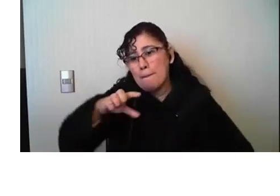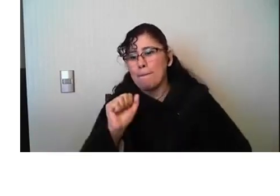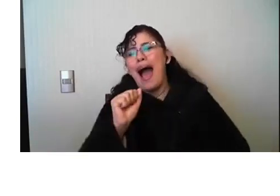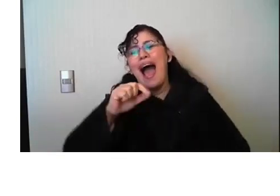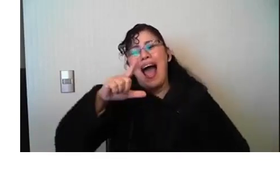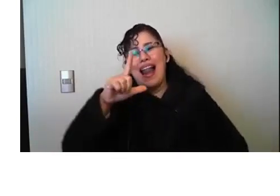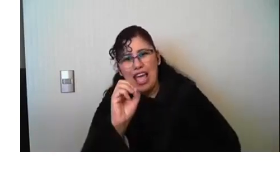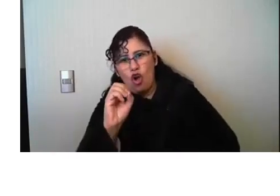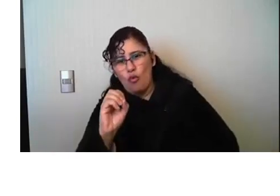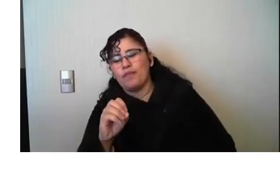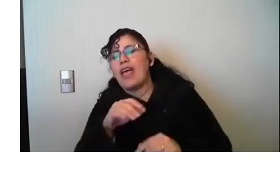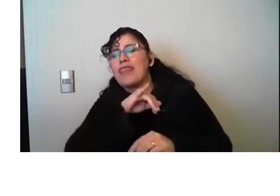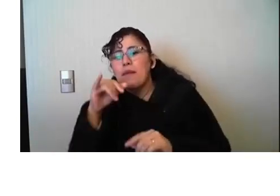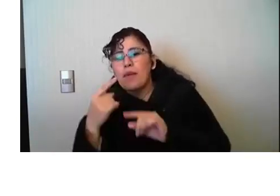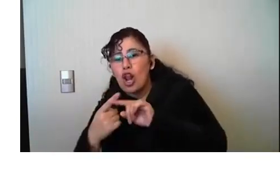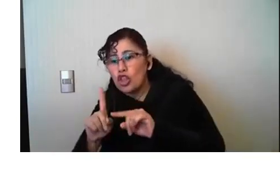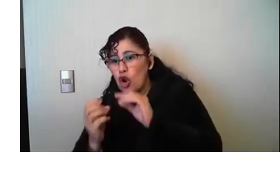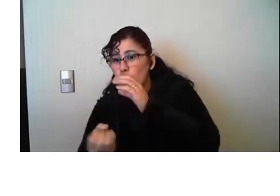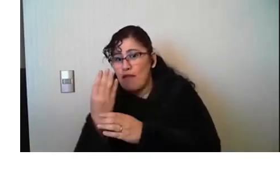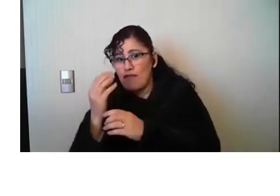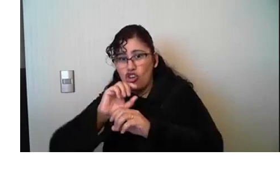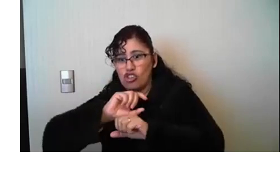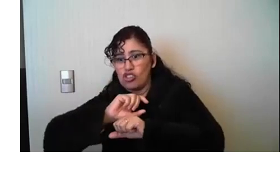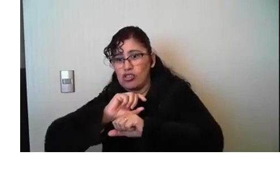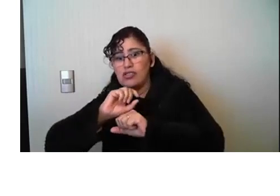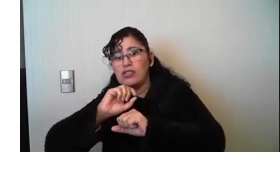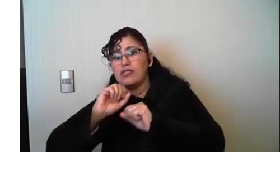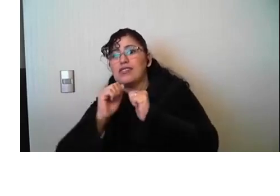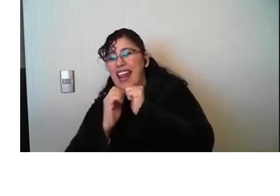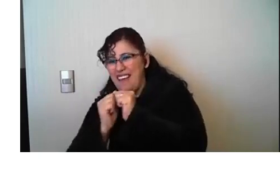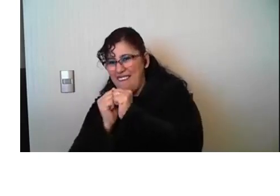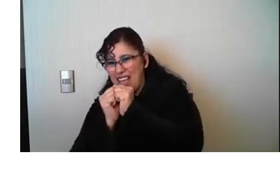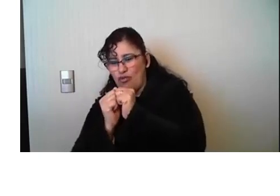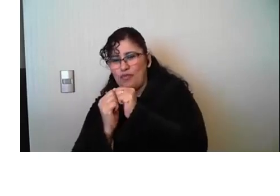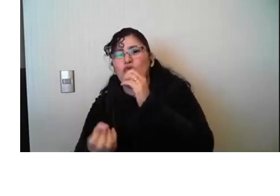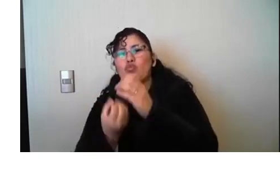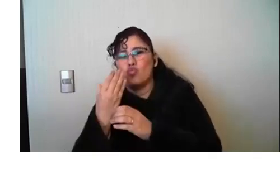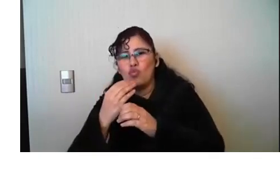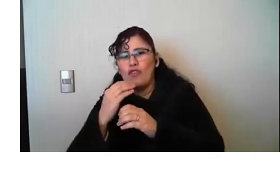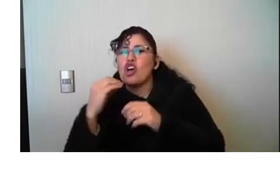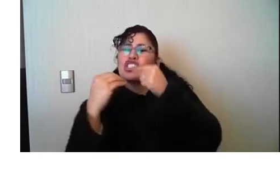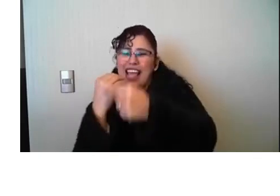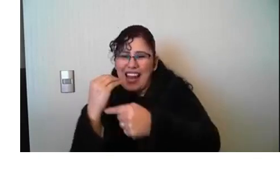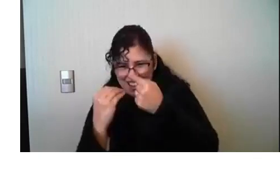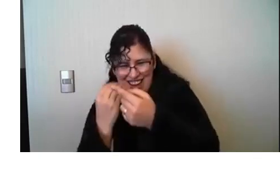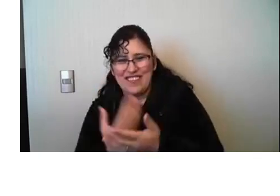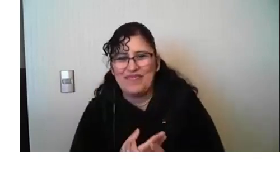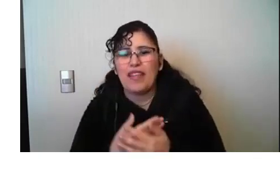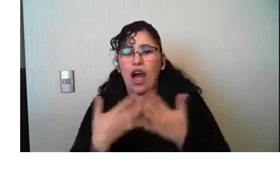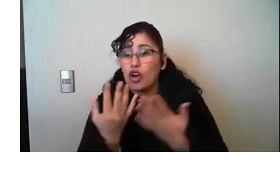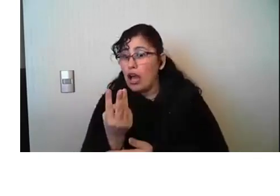el neocerebelo. Nosotros tenemos estos tres elementos funcionando